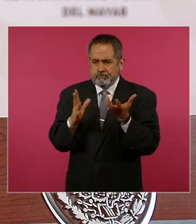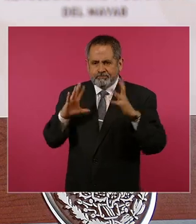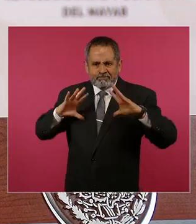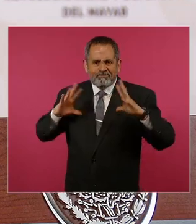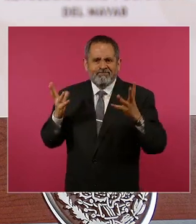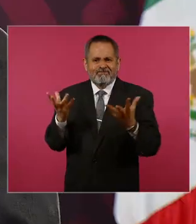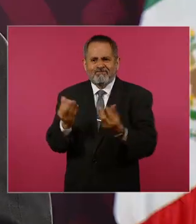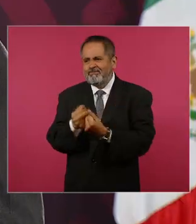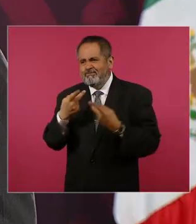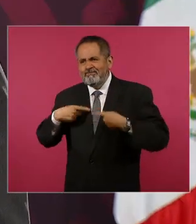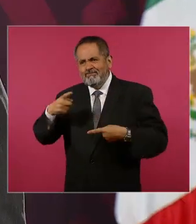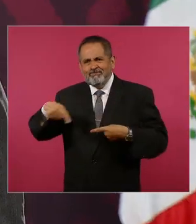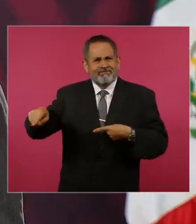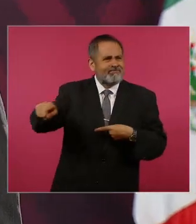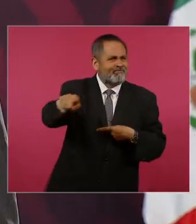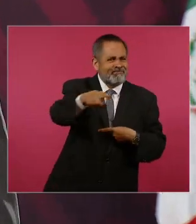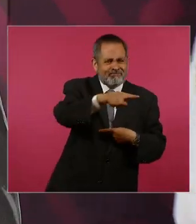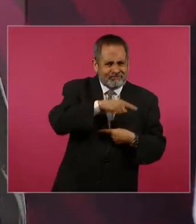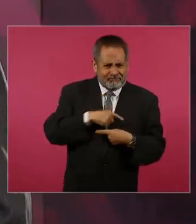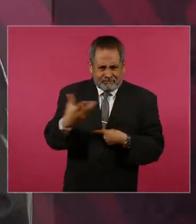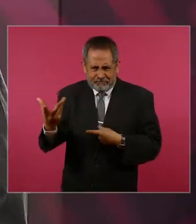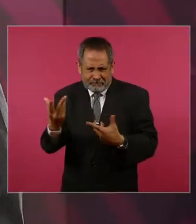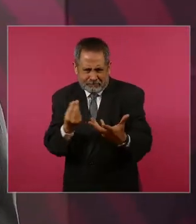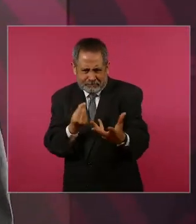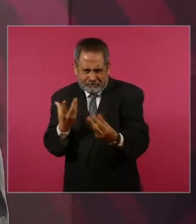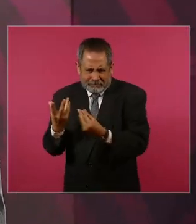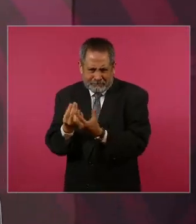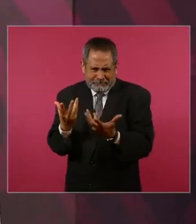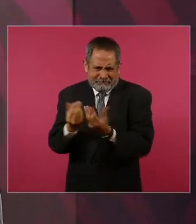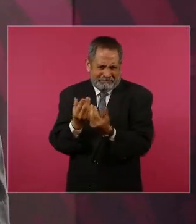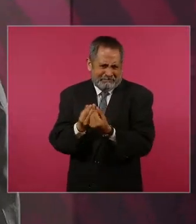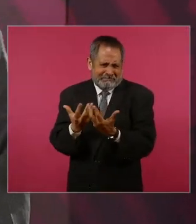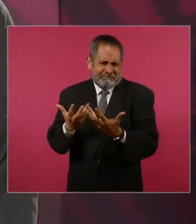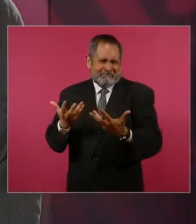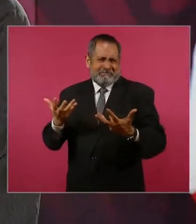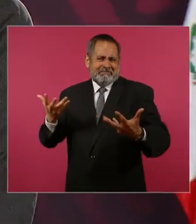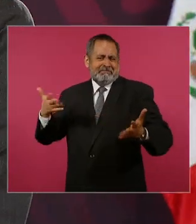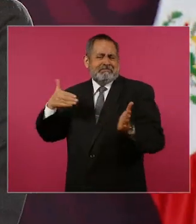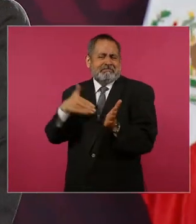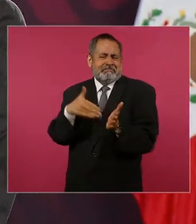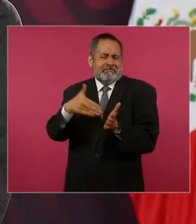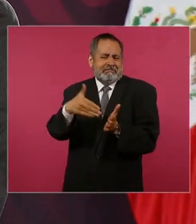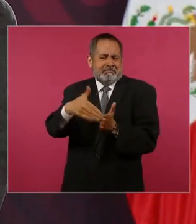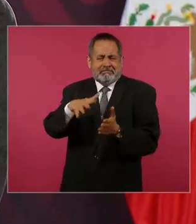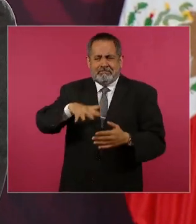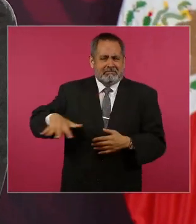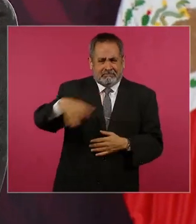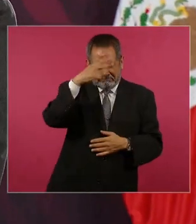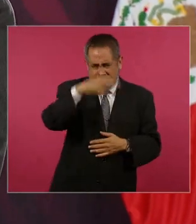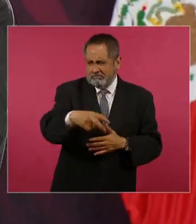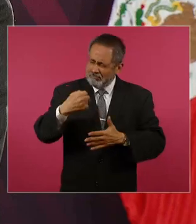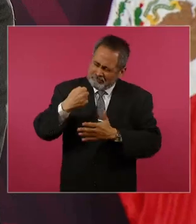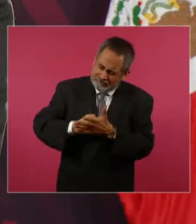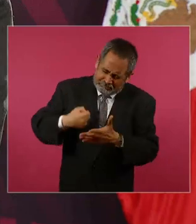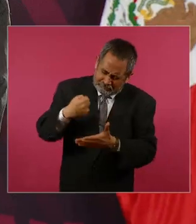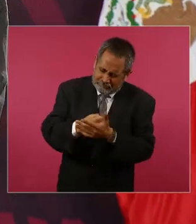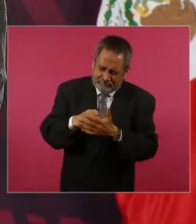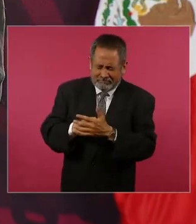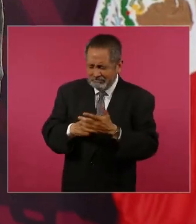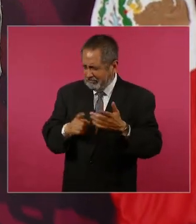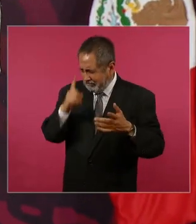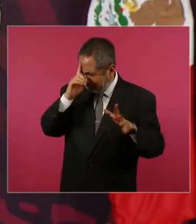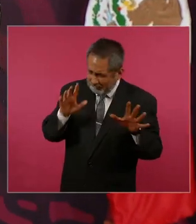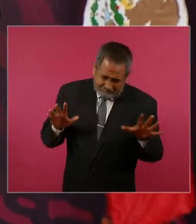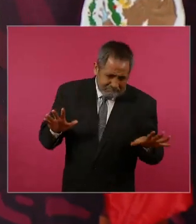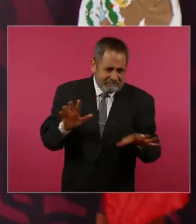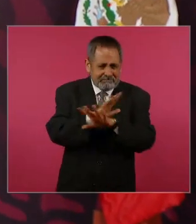es un proceso en el que participaron millones de mexicanos y se llevó a cabo una revolución,